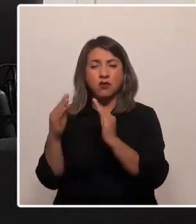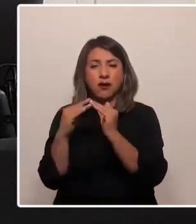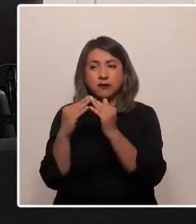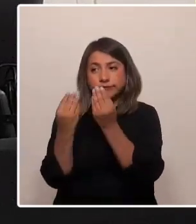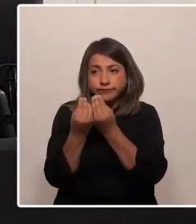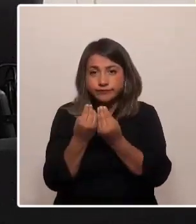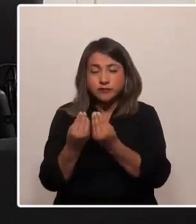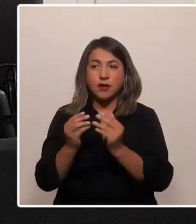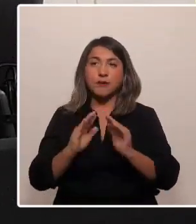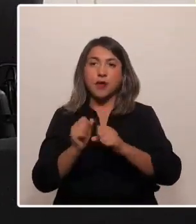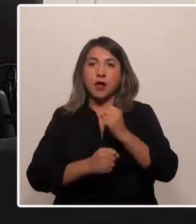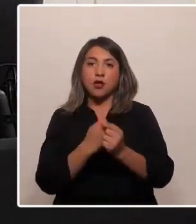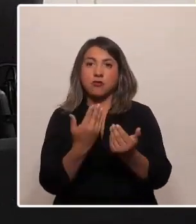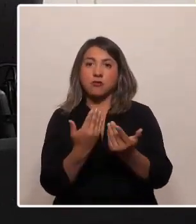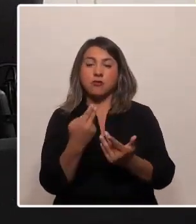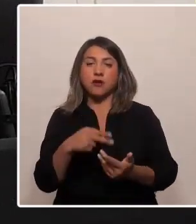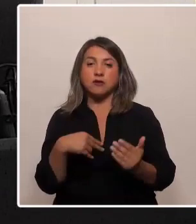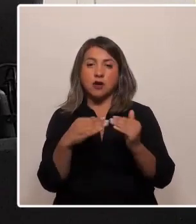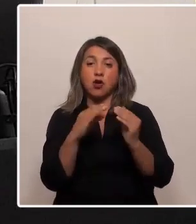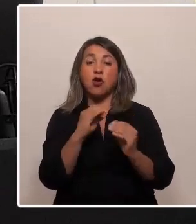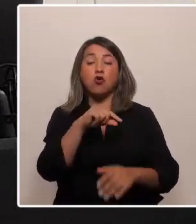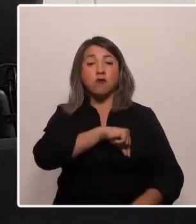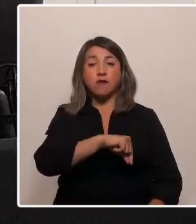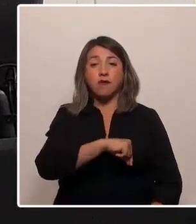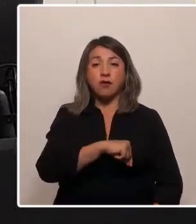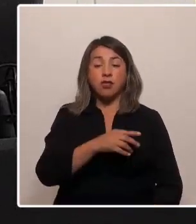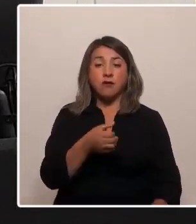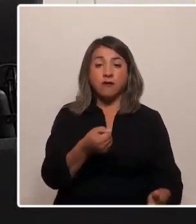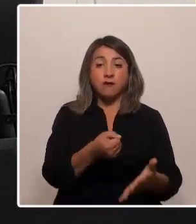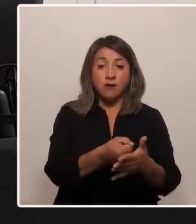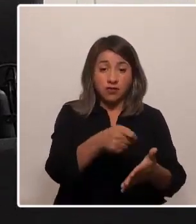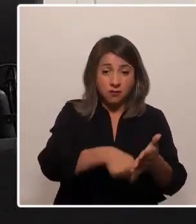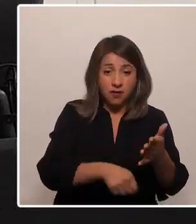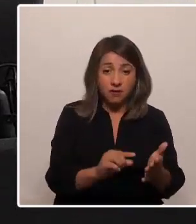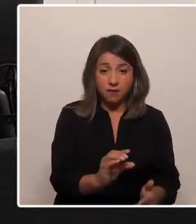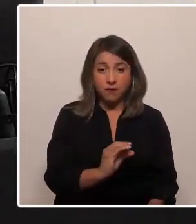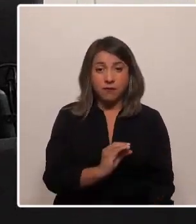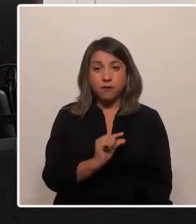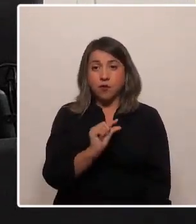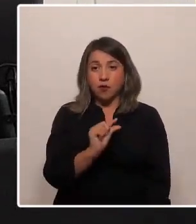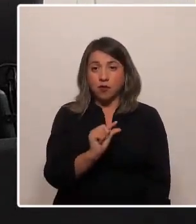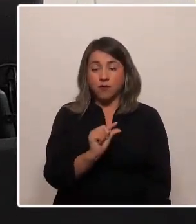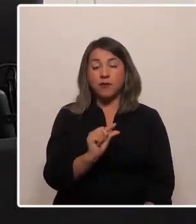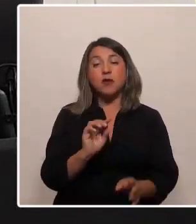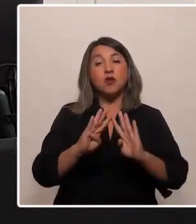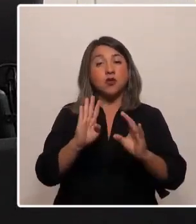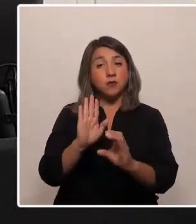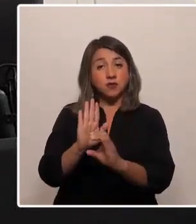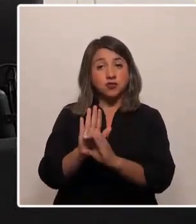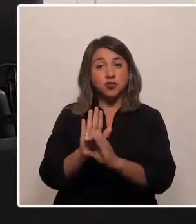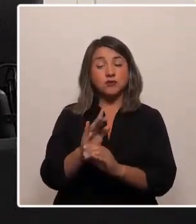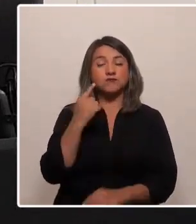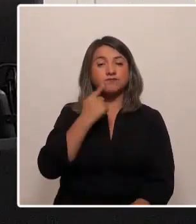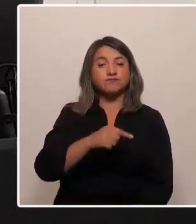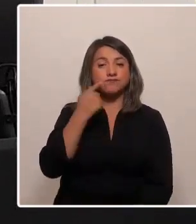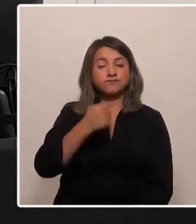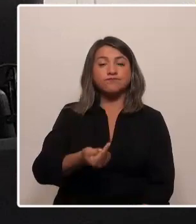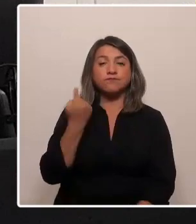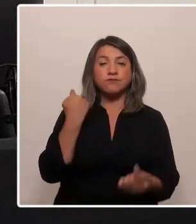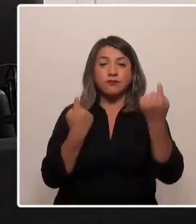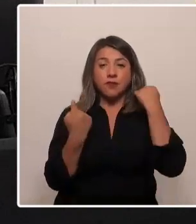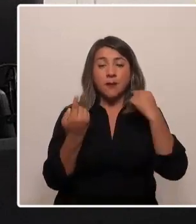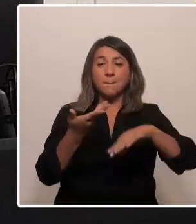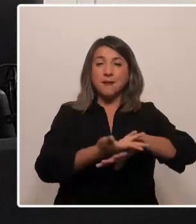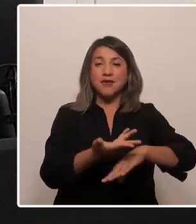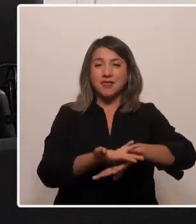han jubilado pero no les alcanza para llegar a final de mes. La convención ha hecho oídos sordos a las demandas